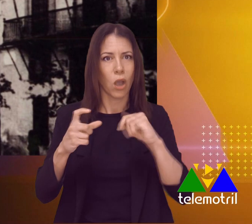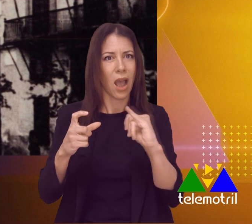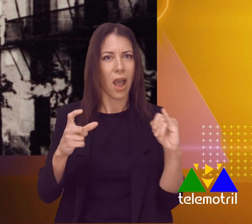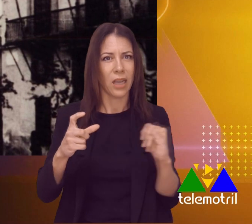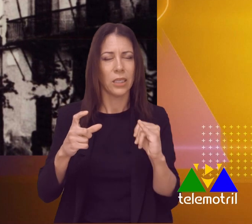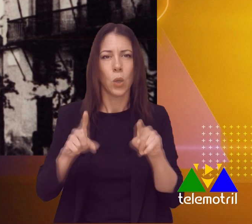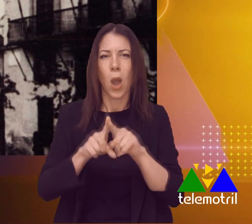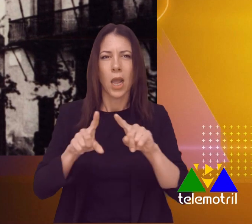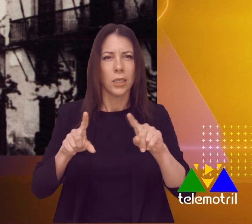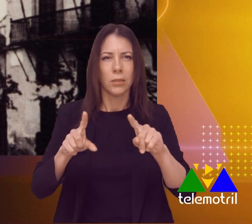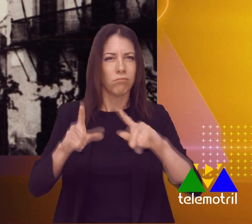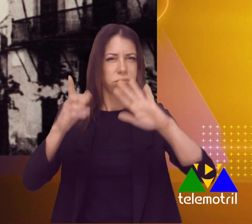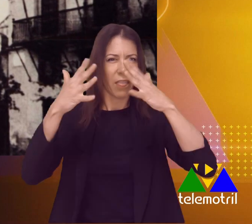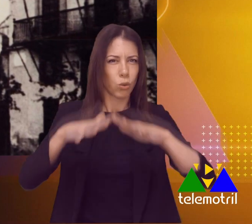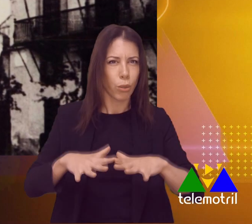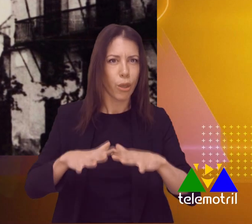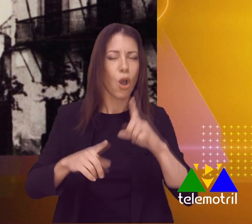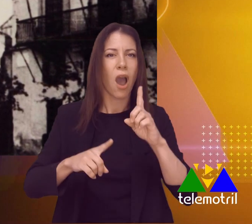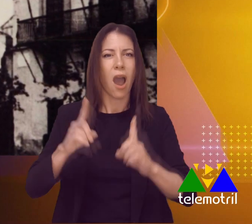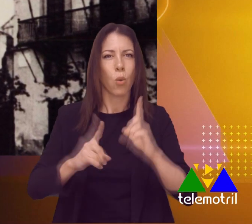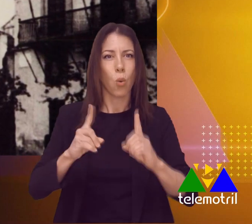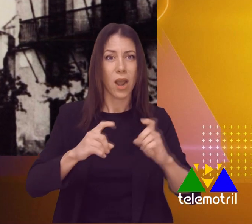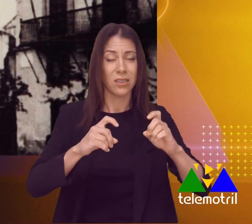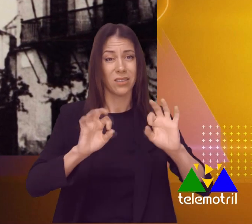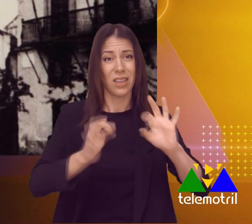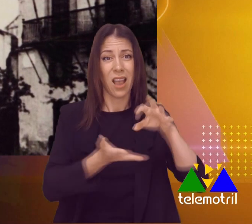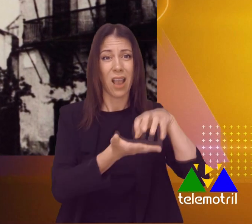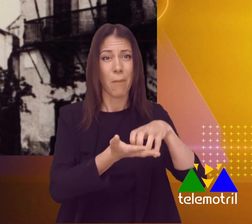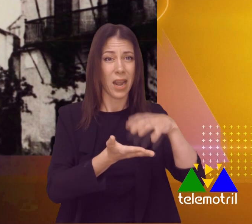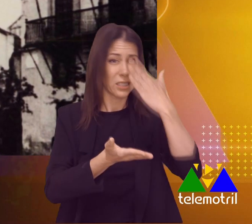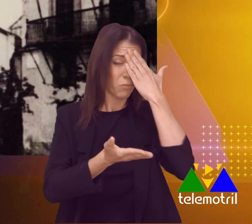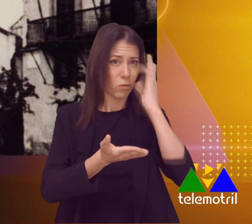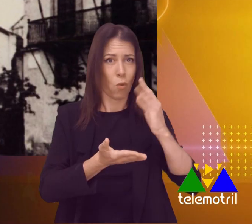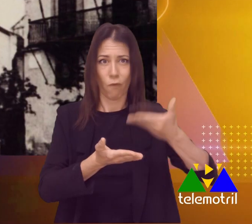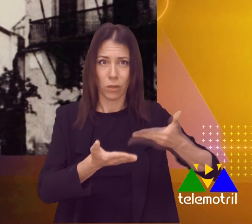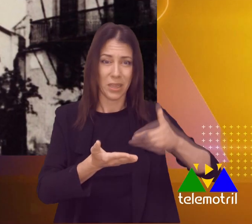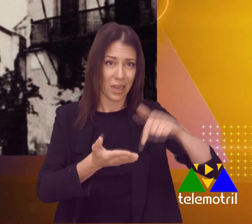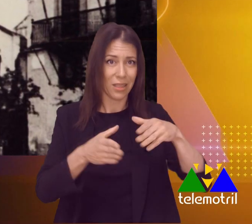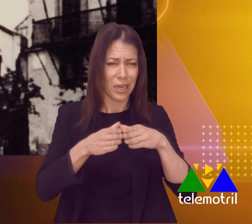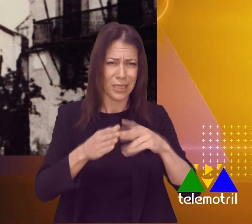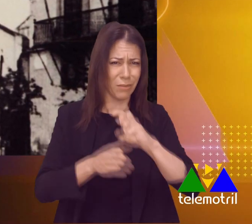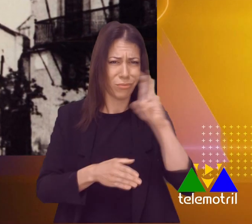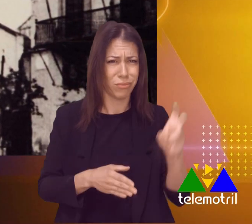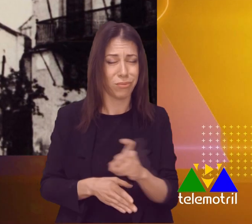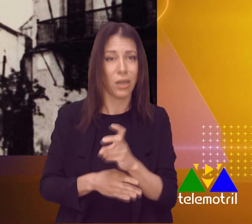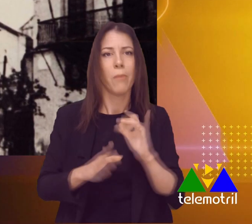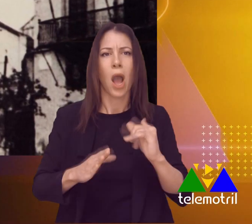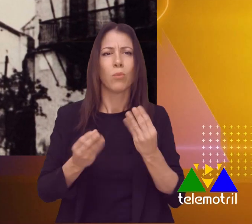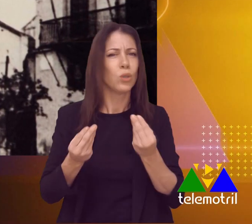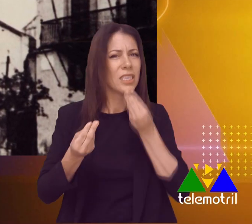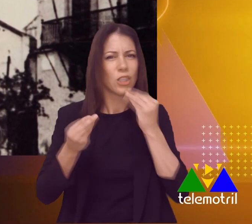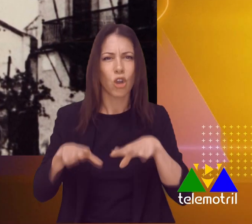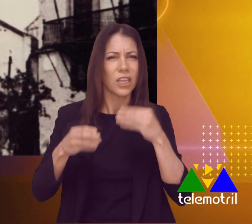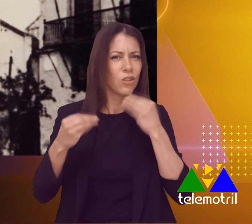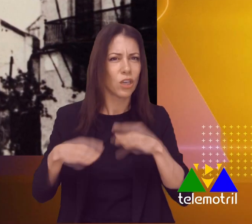la destrucción de algunas de las cámaras fundamentales de esta iglesia, etcétera. Pero son muchas las historias